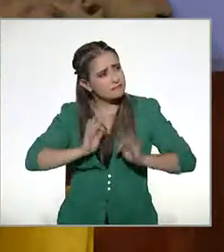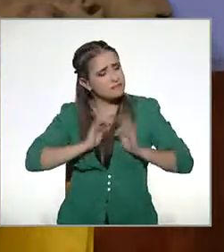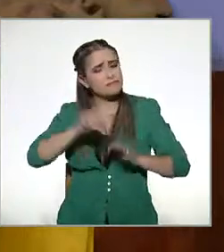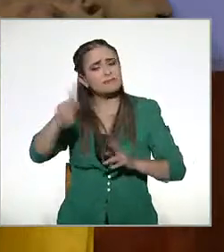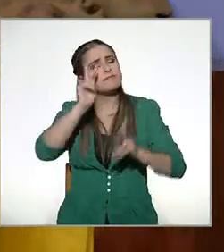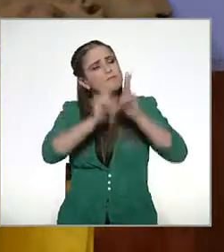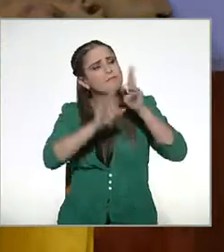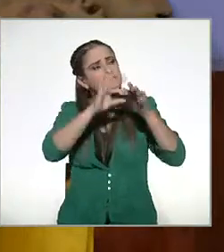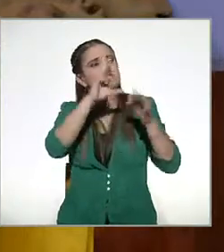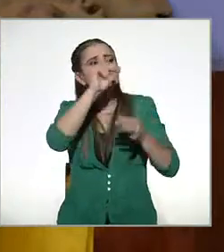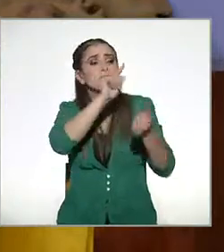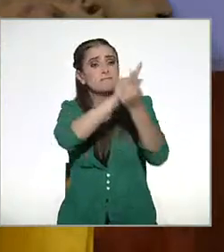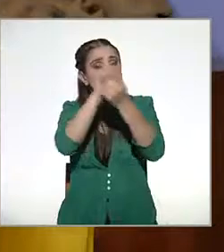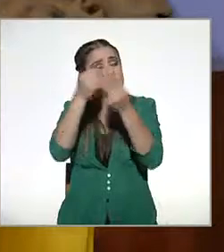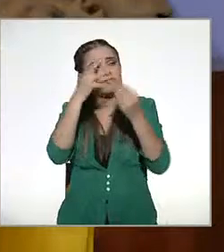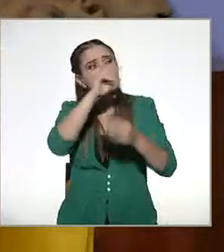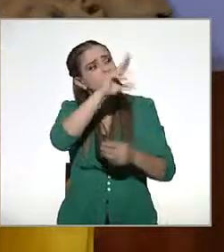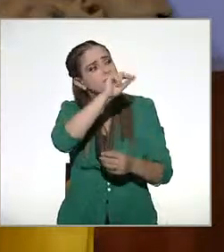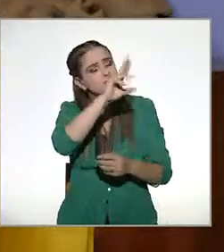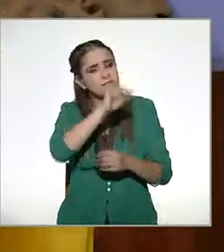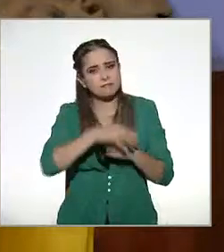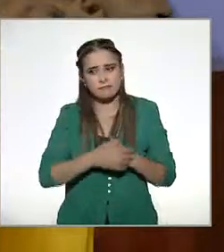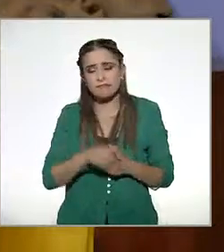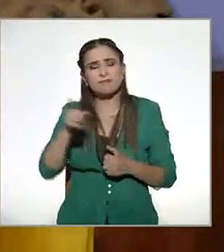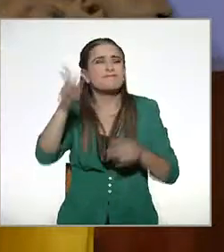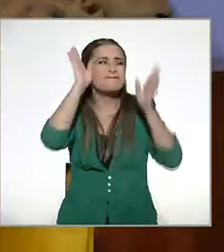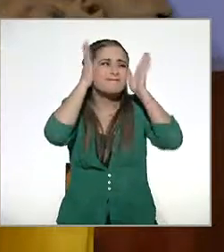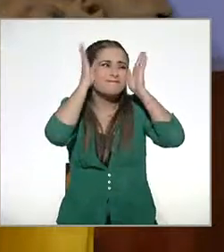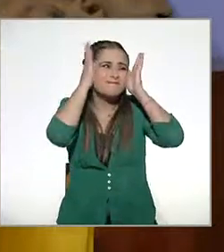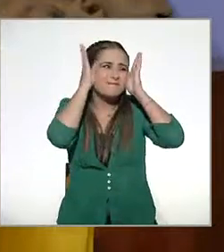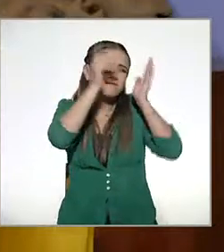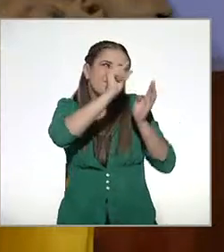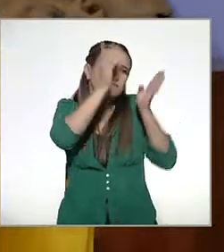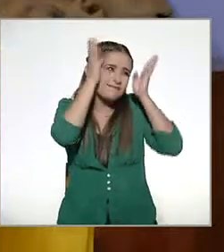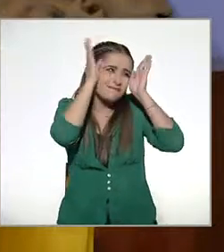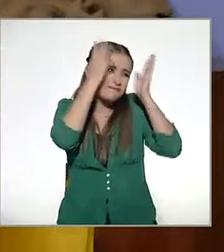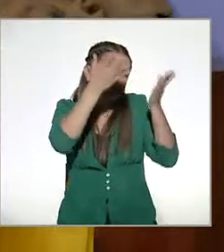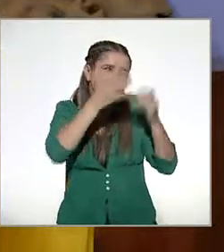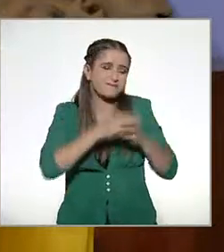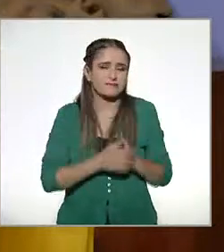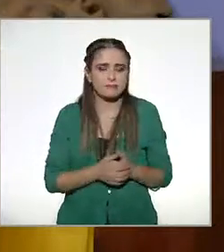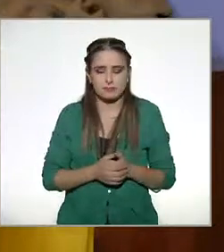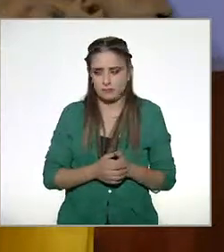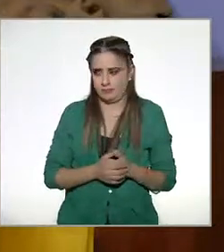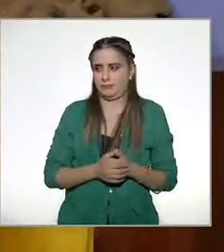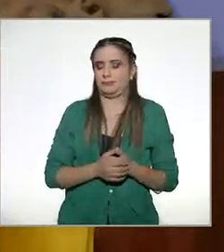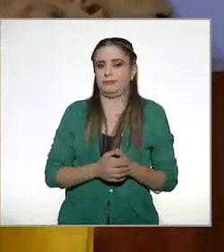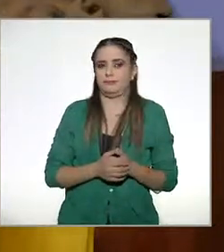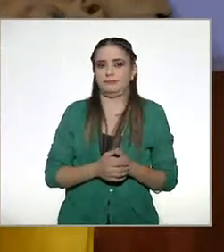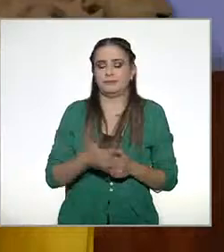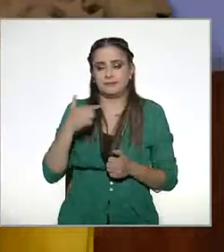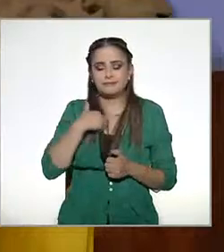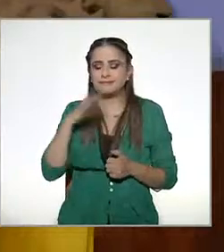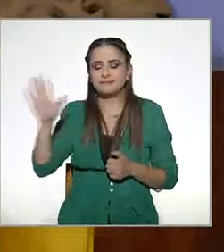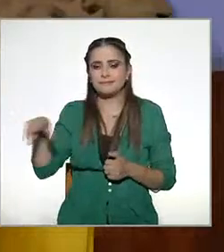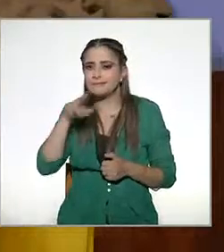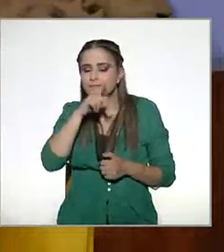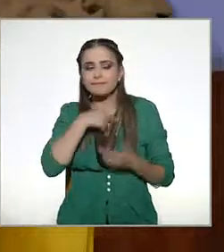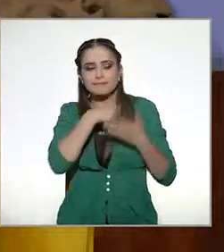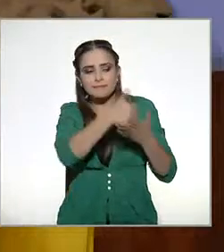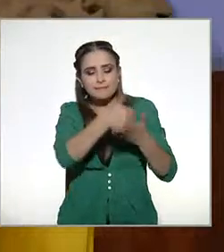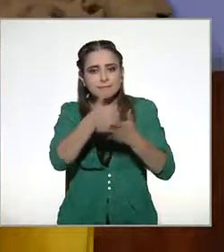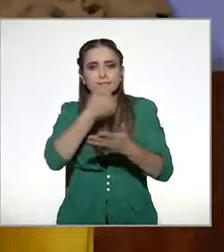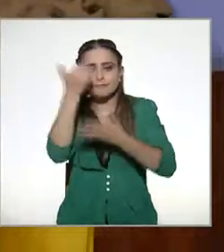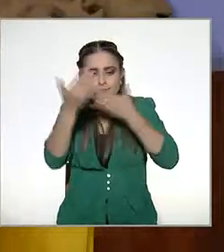no hablan y se relaciona con la gente me salió medio burrito yo he tenido que aprender muchas cosas para ayudar a mis alumnos pero mientras los